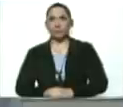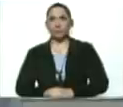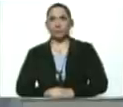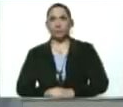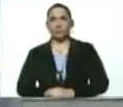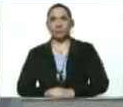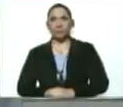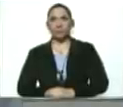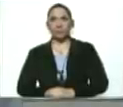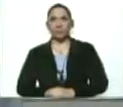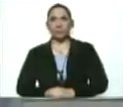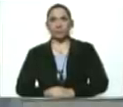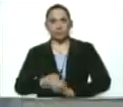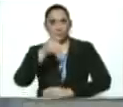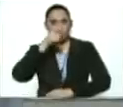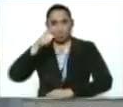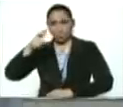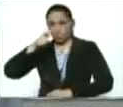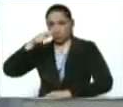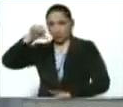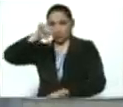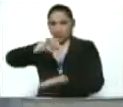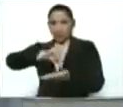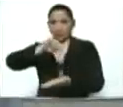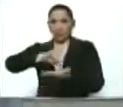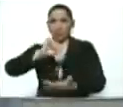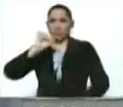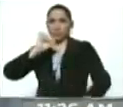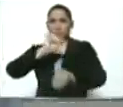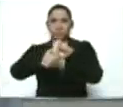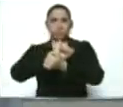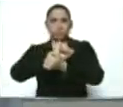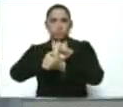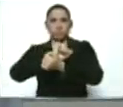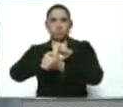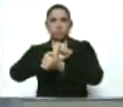custodios de dicho centro de reclusión, y es nuestra